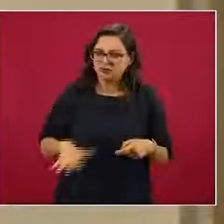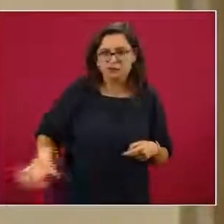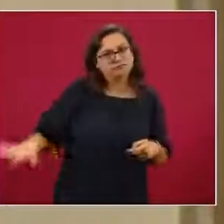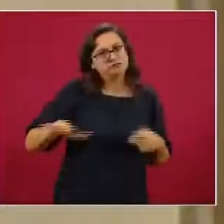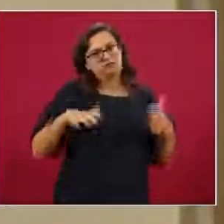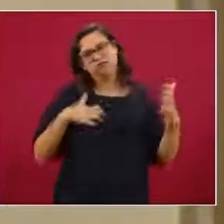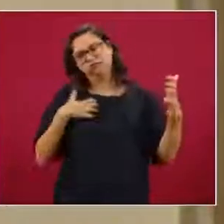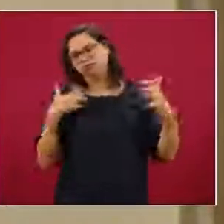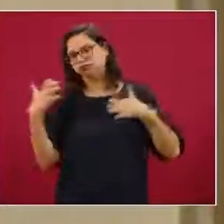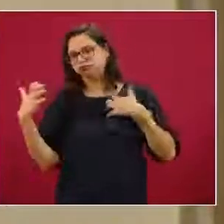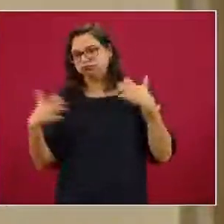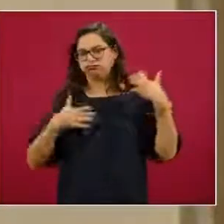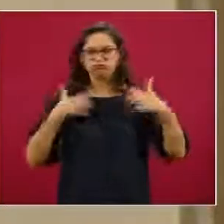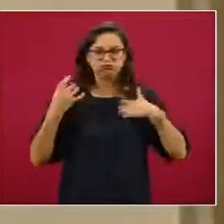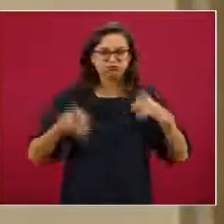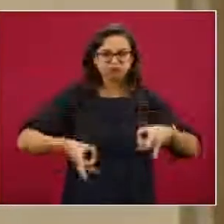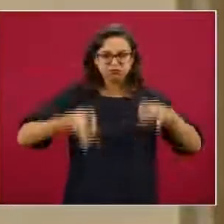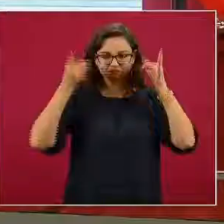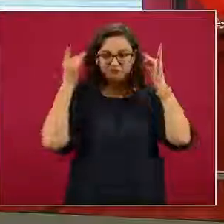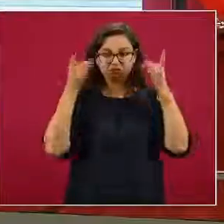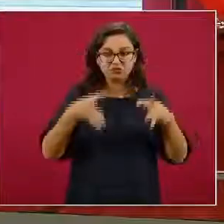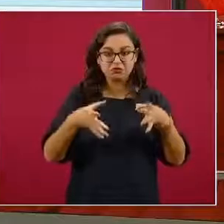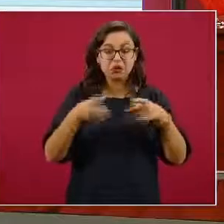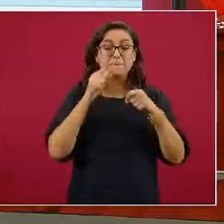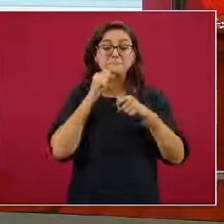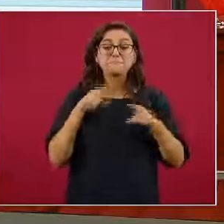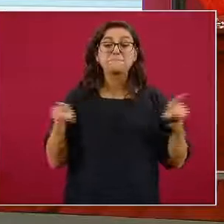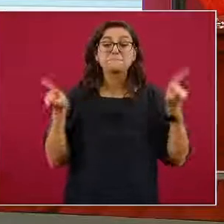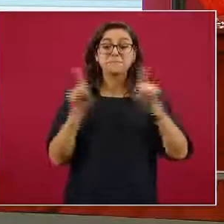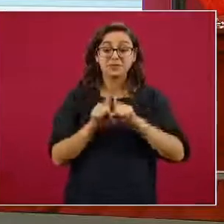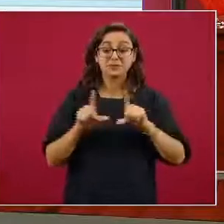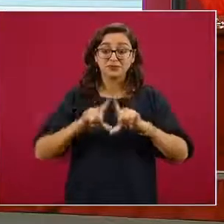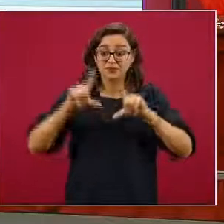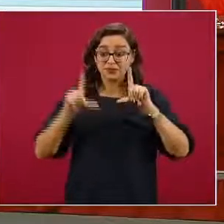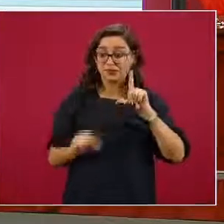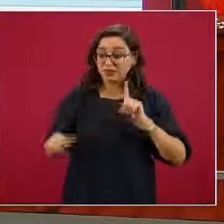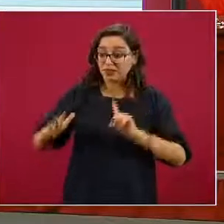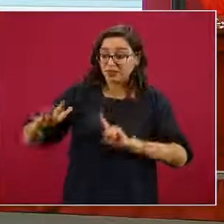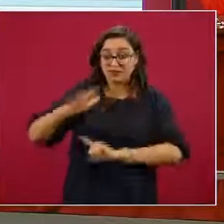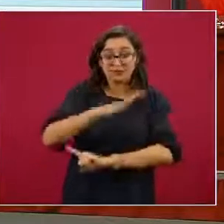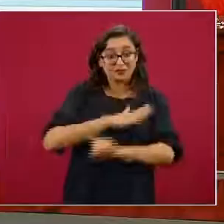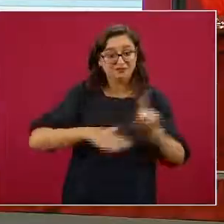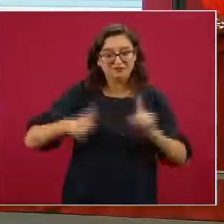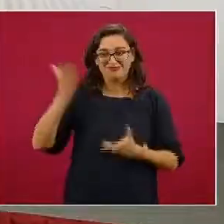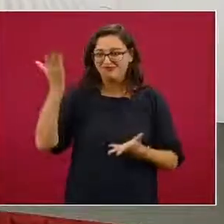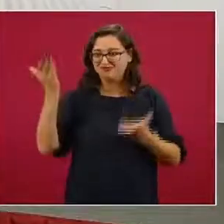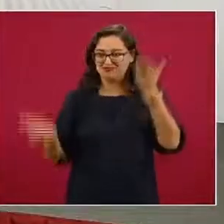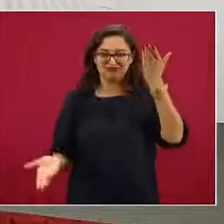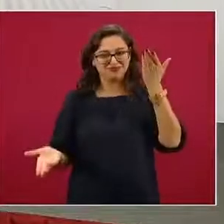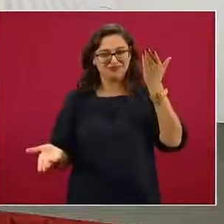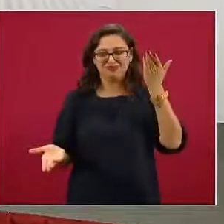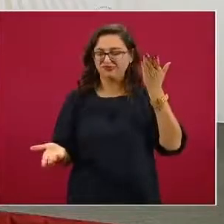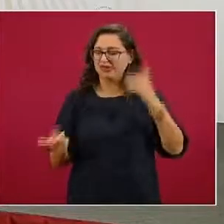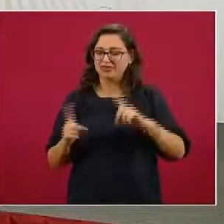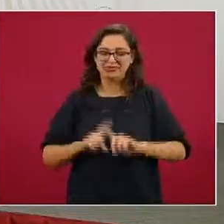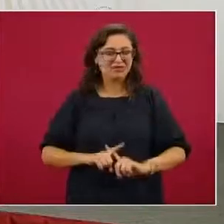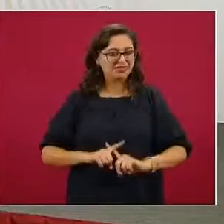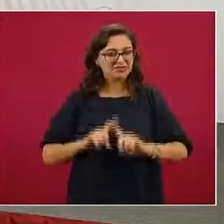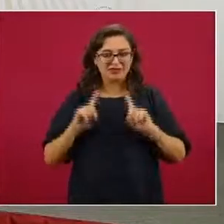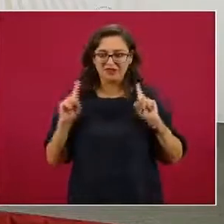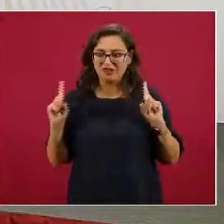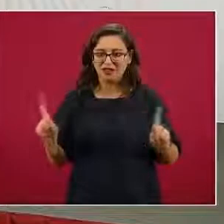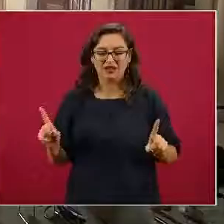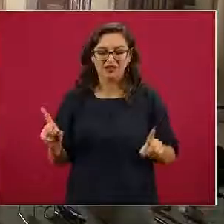social. Además de que el contexto social de México es de polarización, es una sociedad polarizada, en